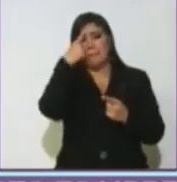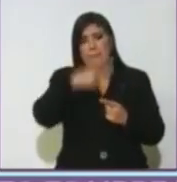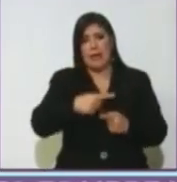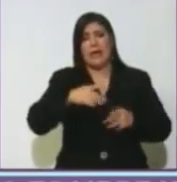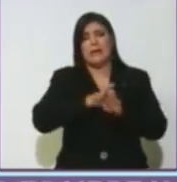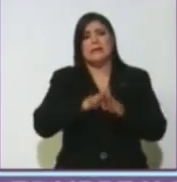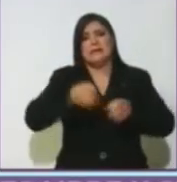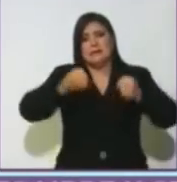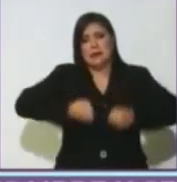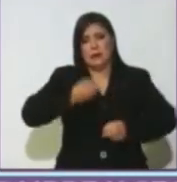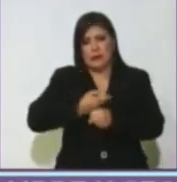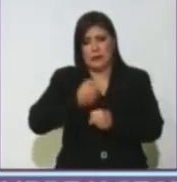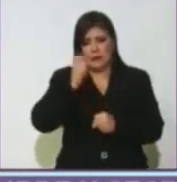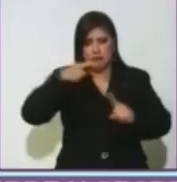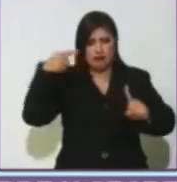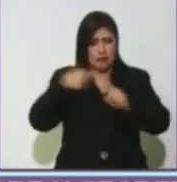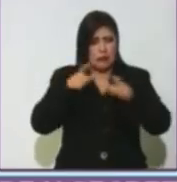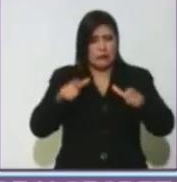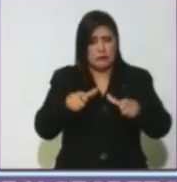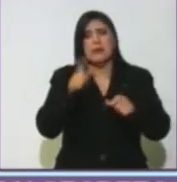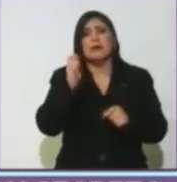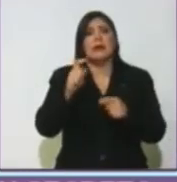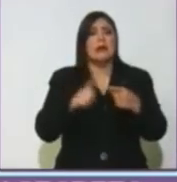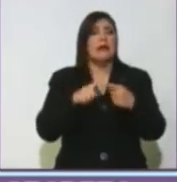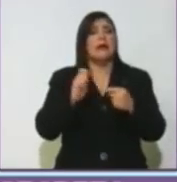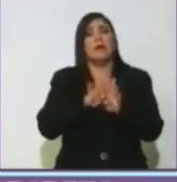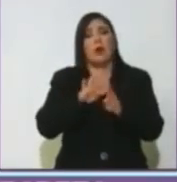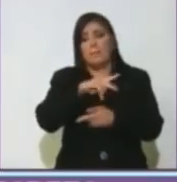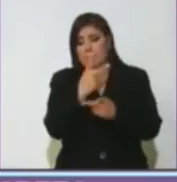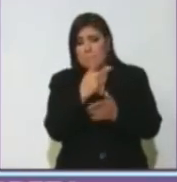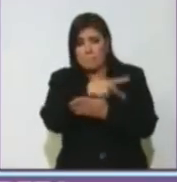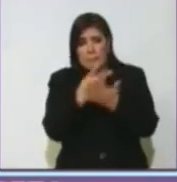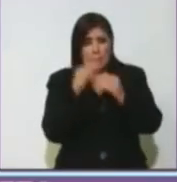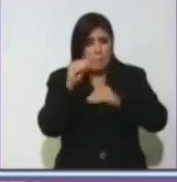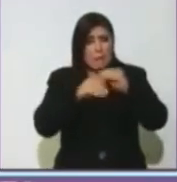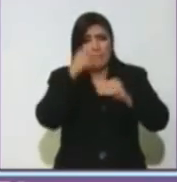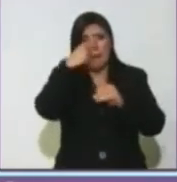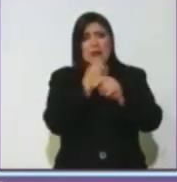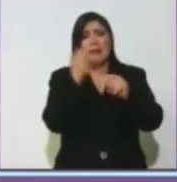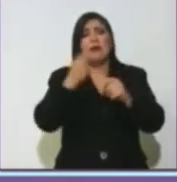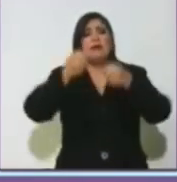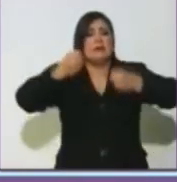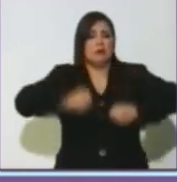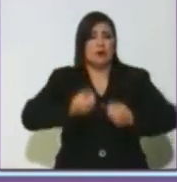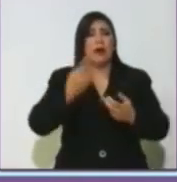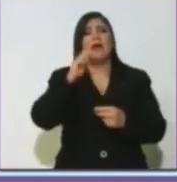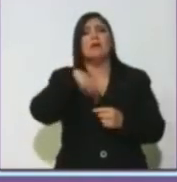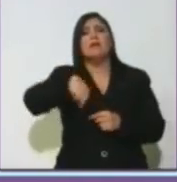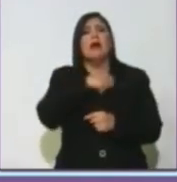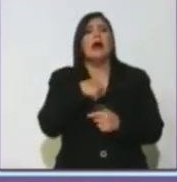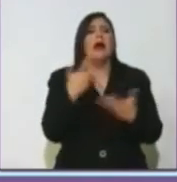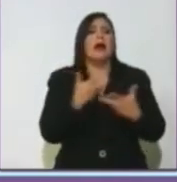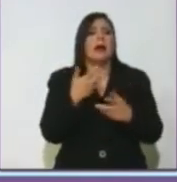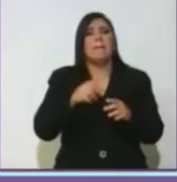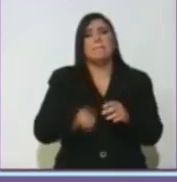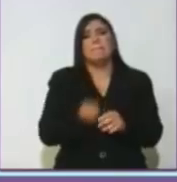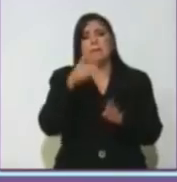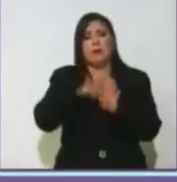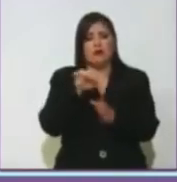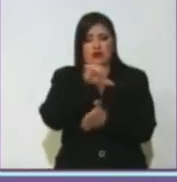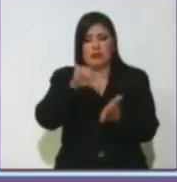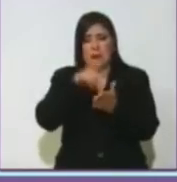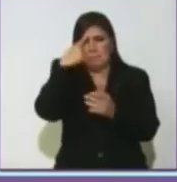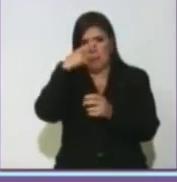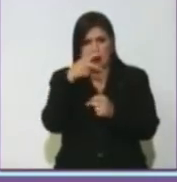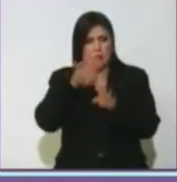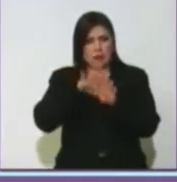vamos un plan estratégico de transporte seguro para eso vamos a crear el primer centro de monitoreo